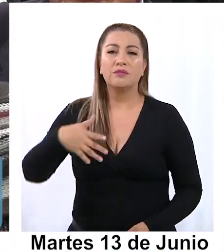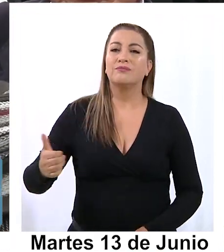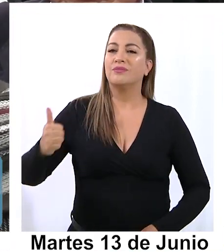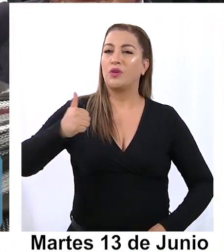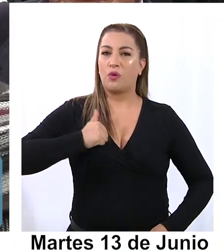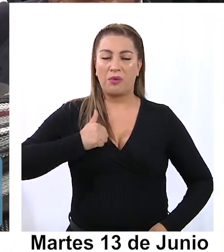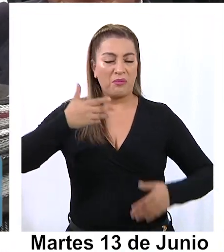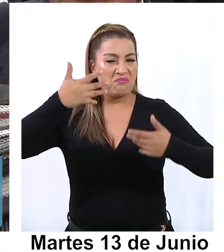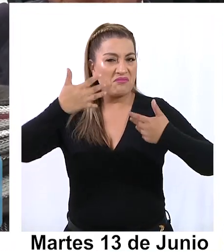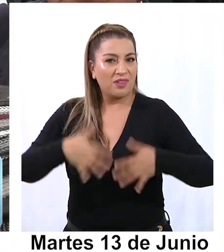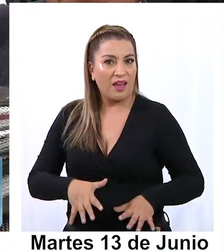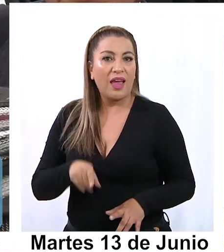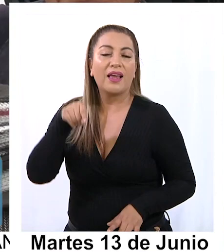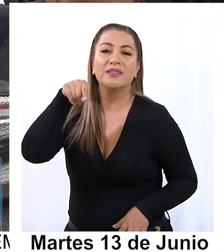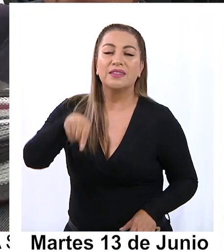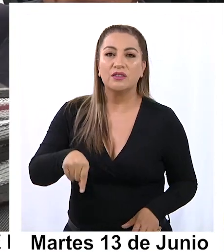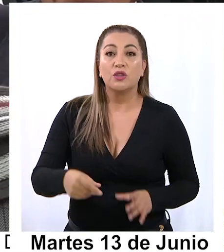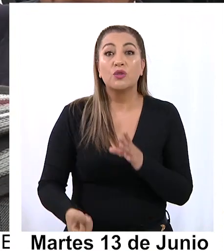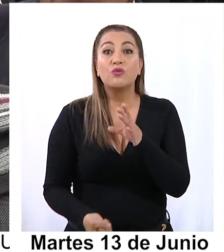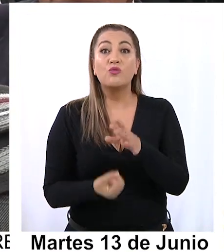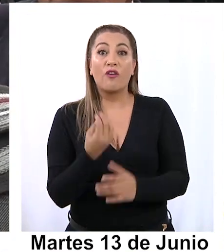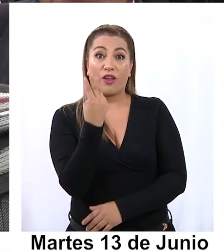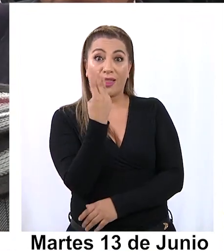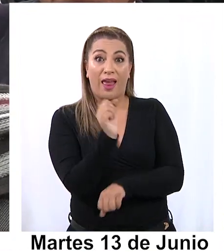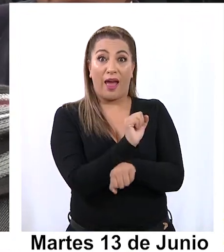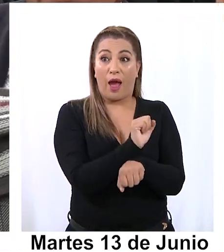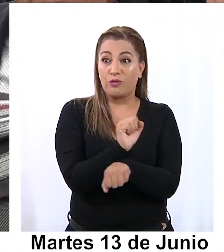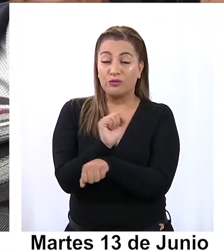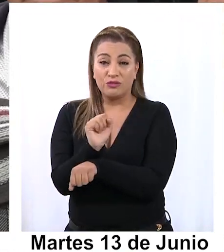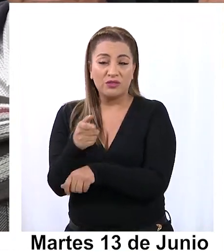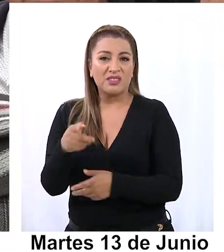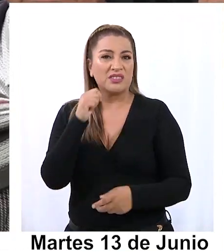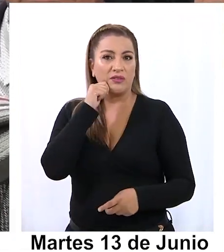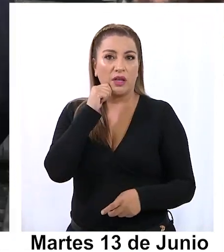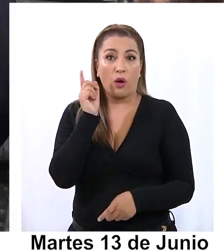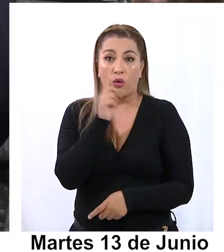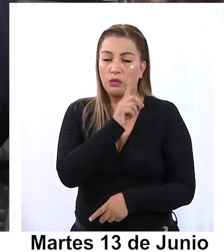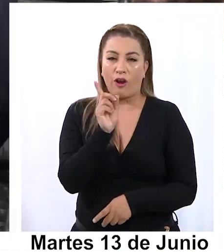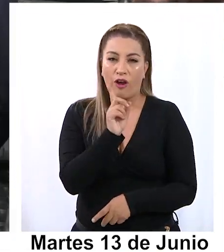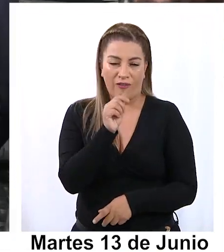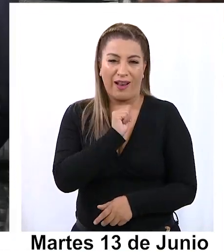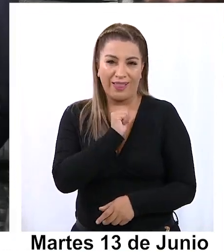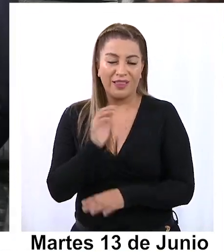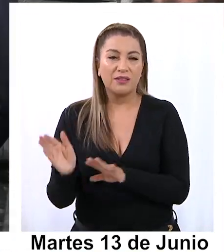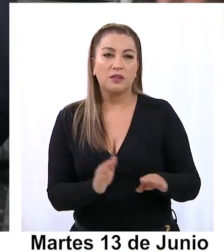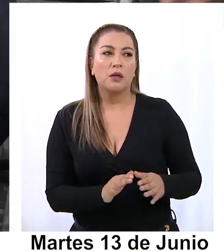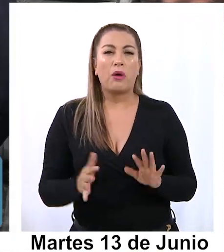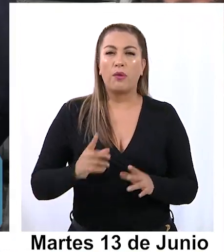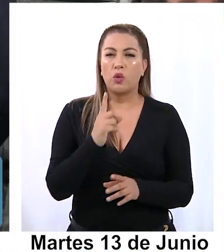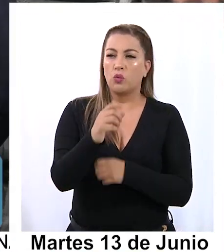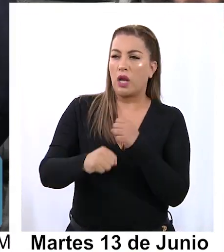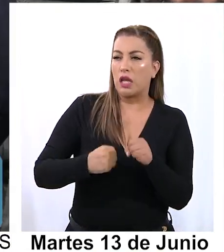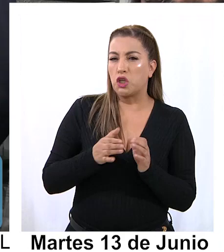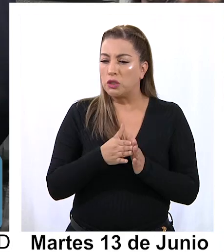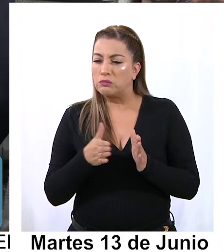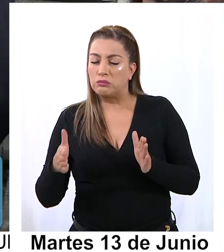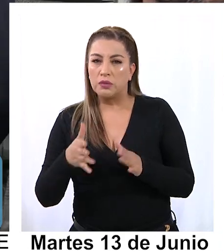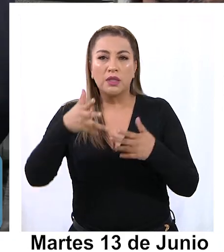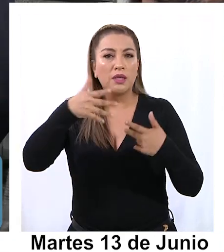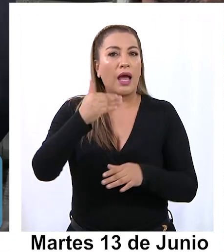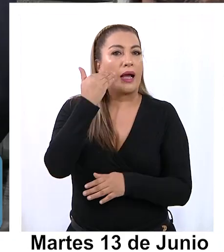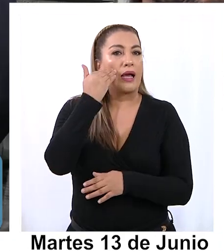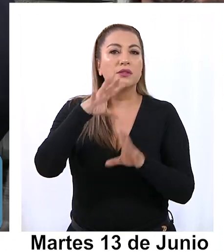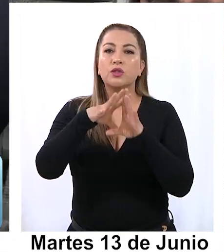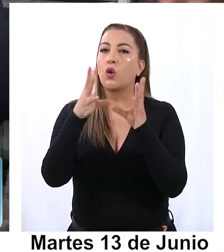cumplido un crece y creo que estos nuevos tres retenes móviles no son los últimos. En menos de un poquito más de un año en realidad ya estamos